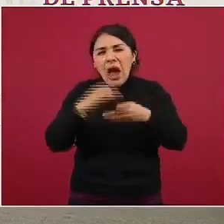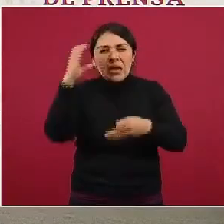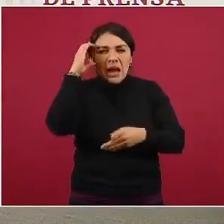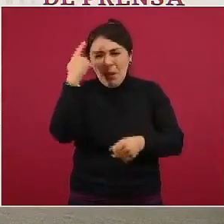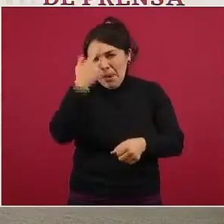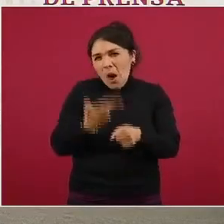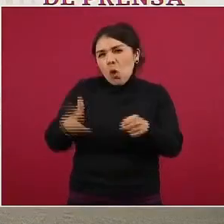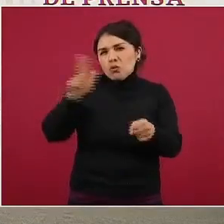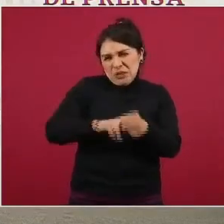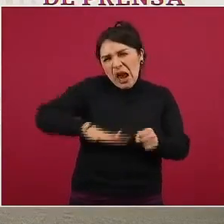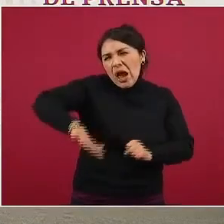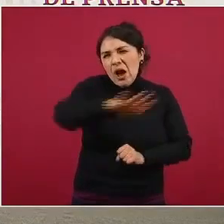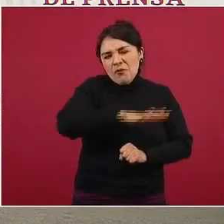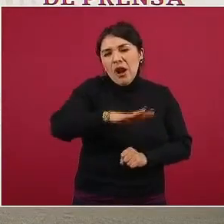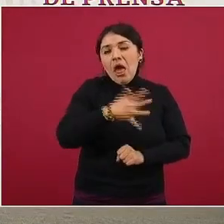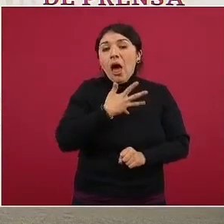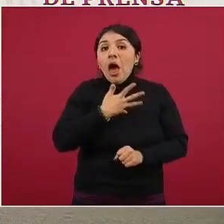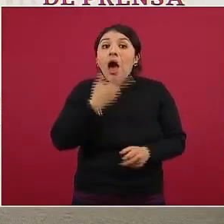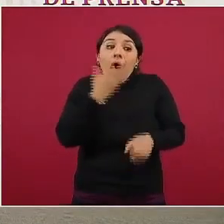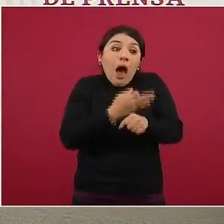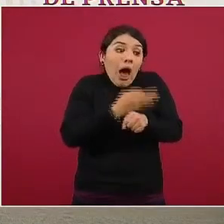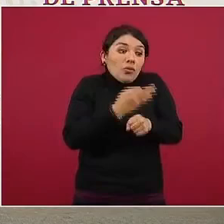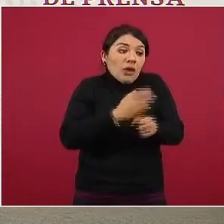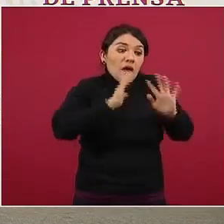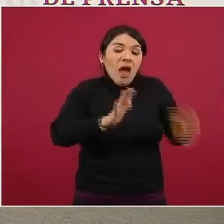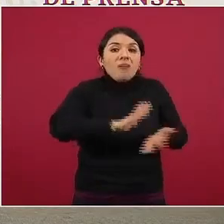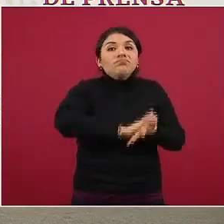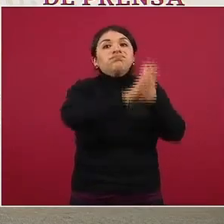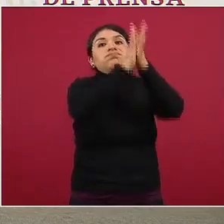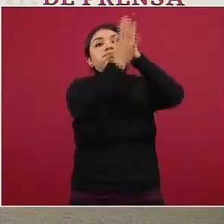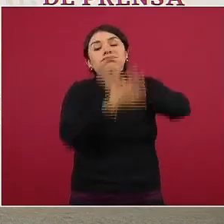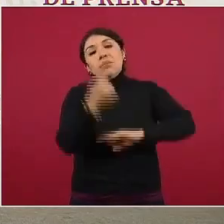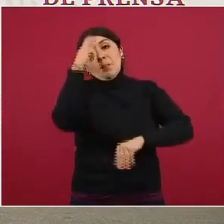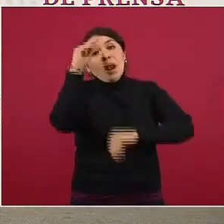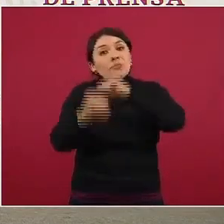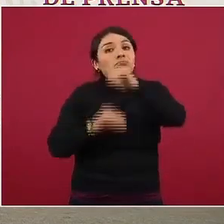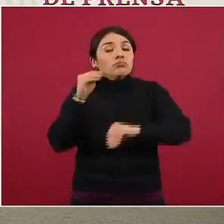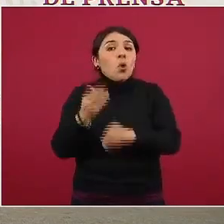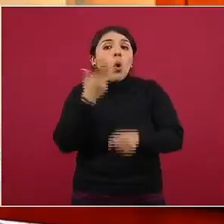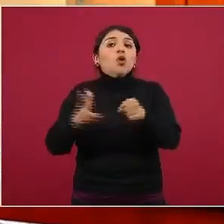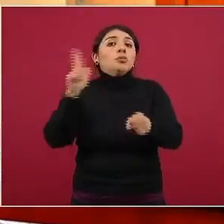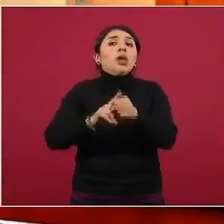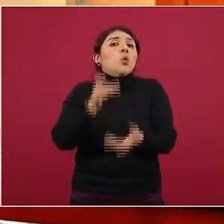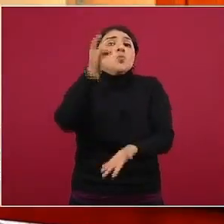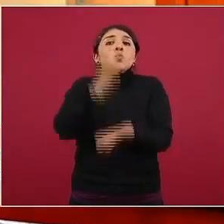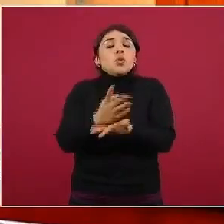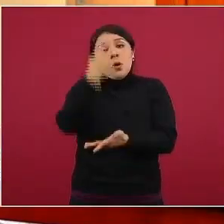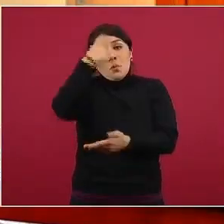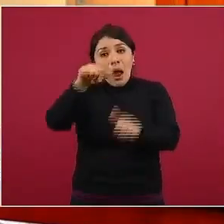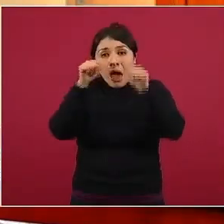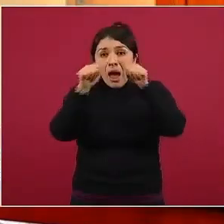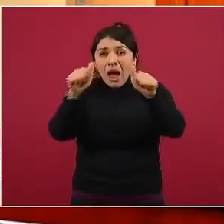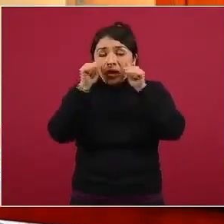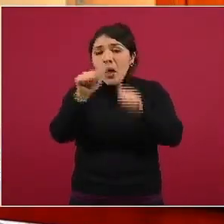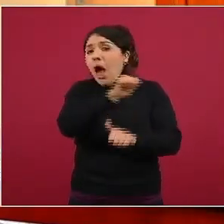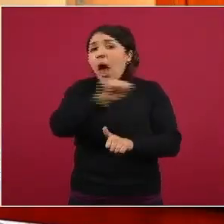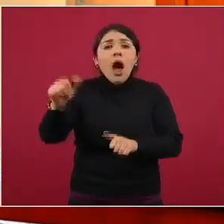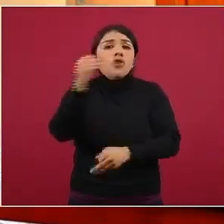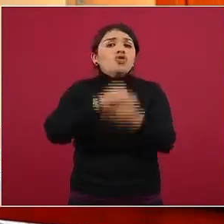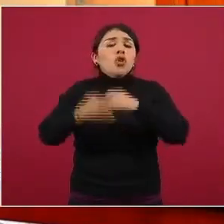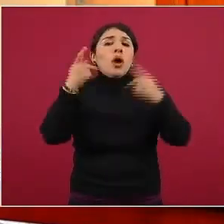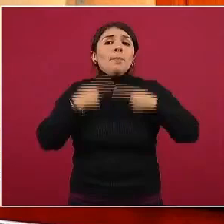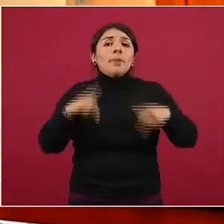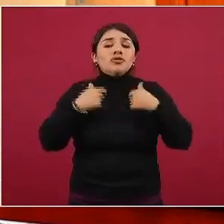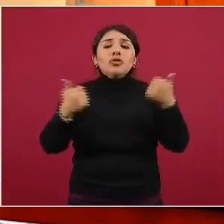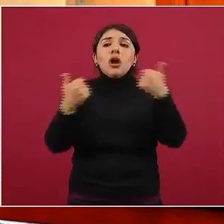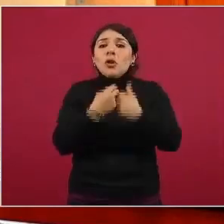de hospitalización general, se está transformando hacia una unidad hospitalaria que solamente tenga, que todas las camas que tenía